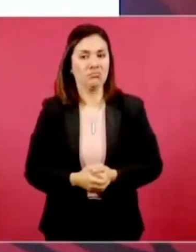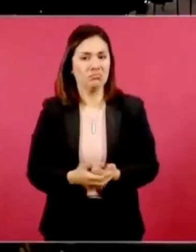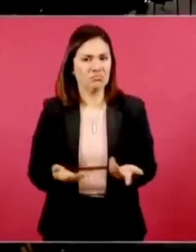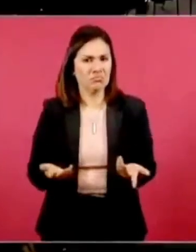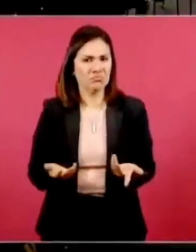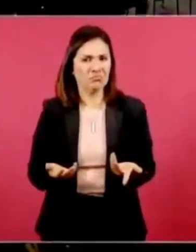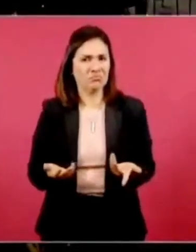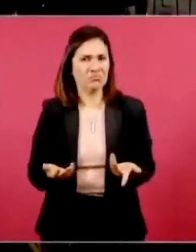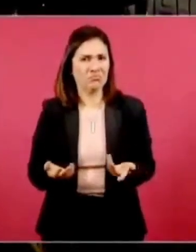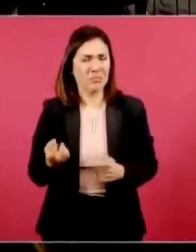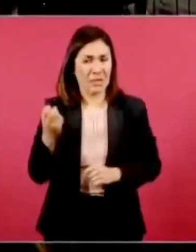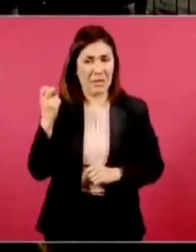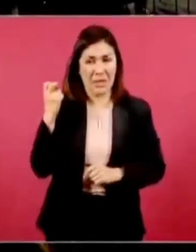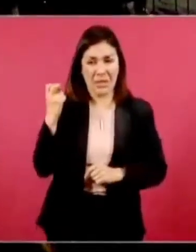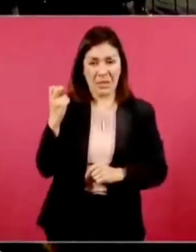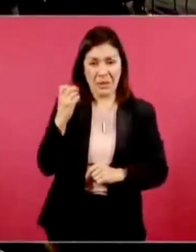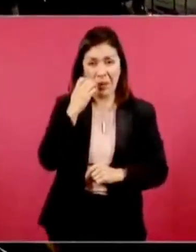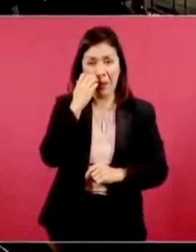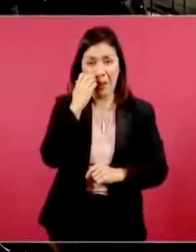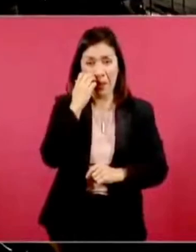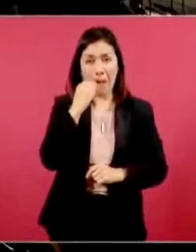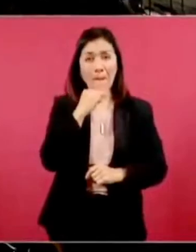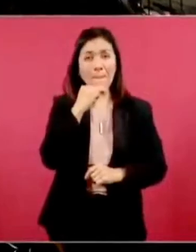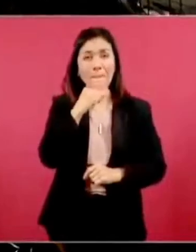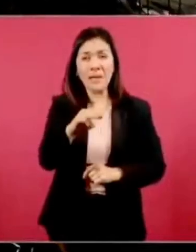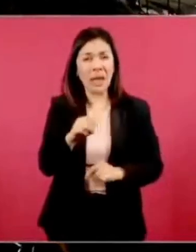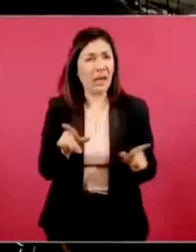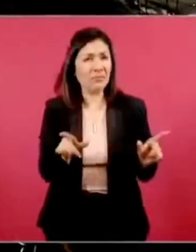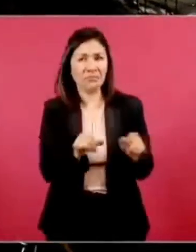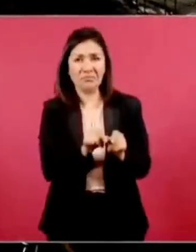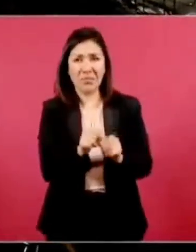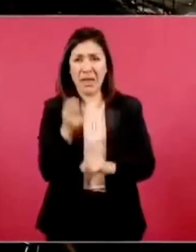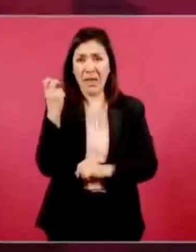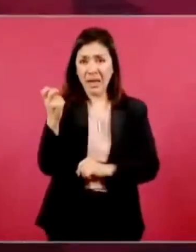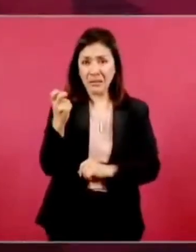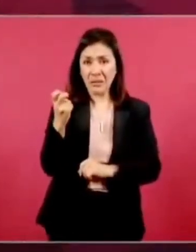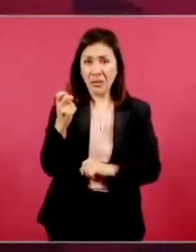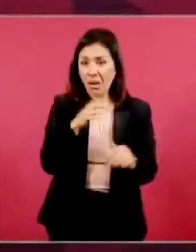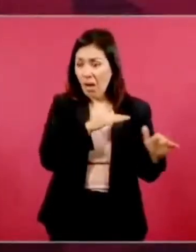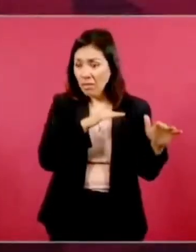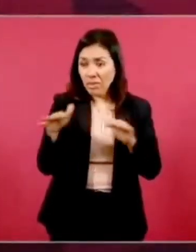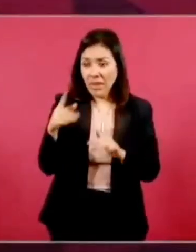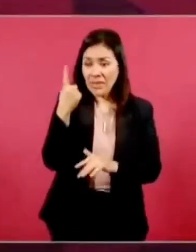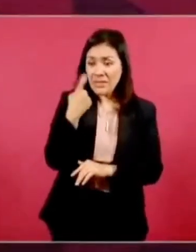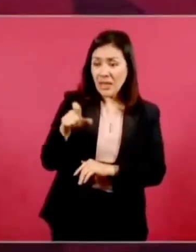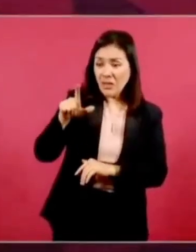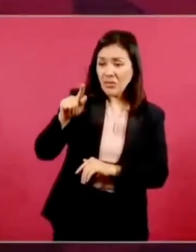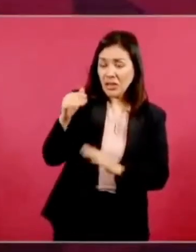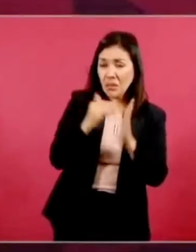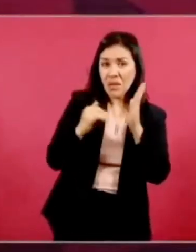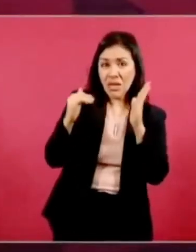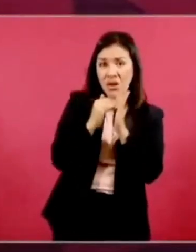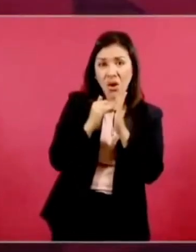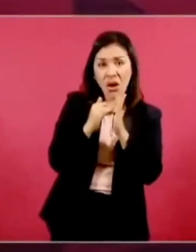para un mensaje así, 170 millones de vistas